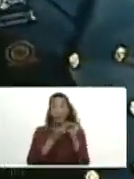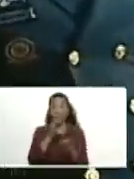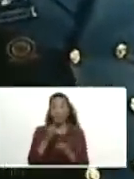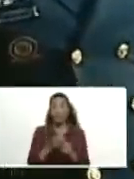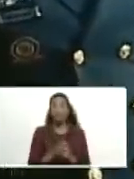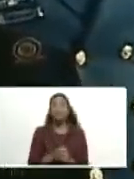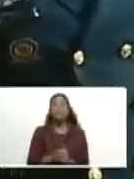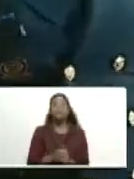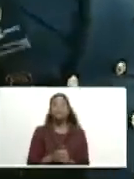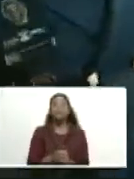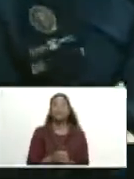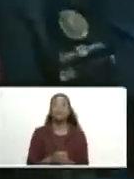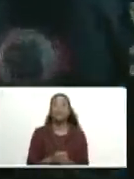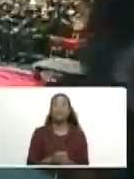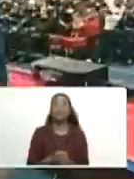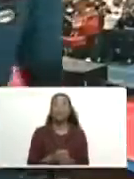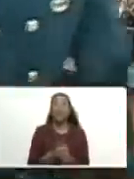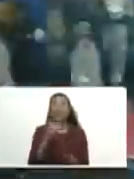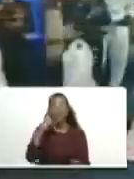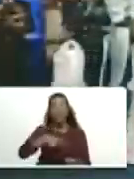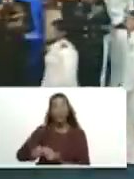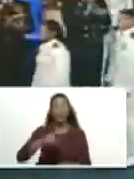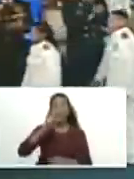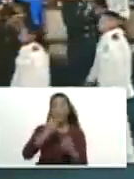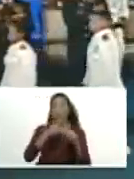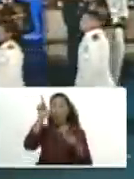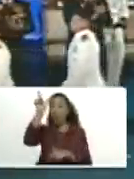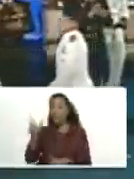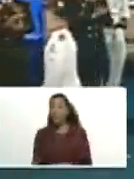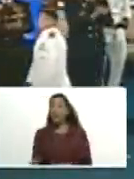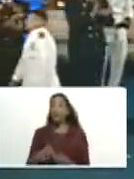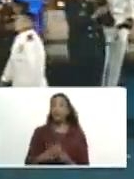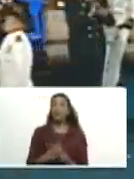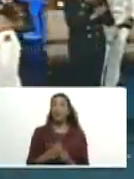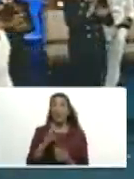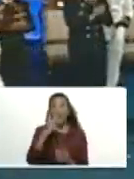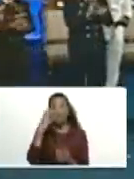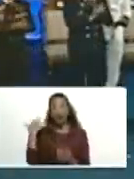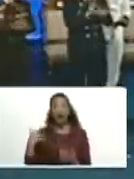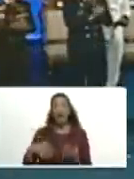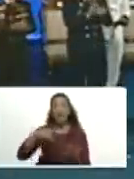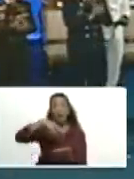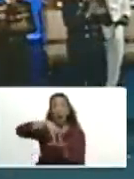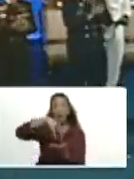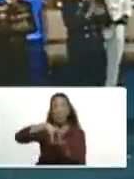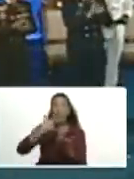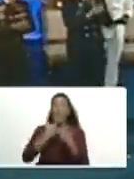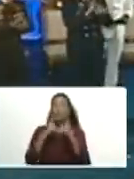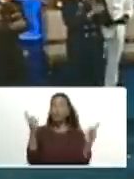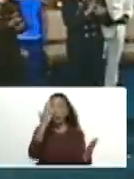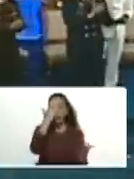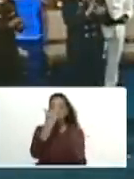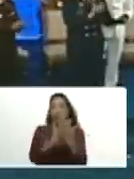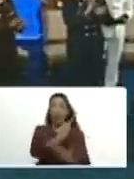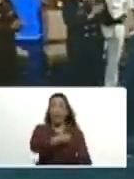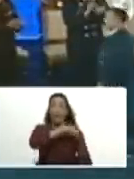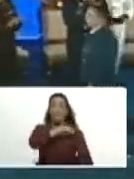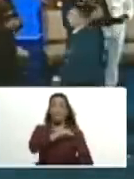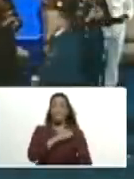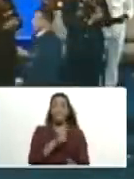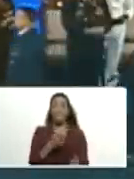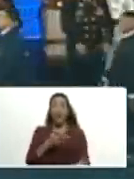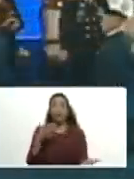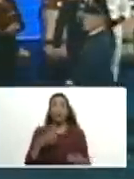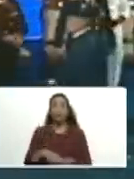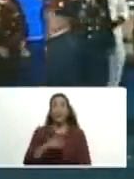frente, mar. Dirigida por el libertador Simón Bolívar en este campo que nos dio la victoria frente al Imperio Español luego